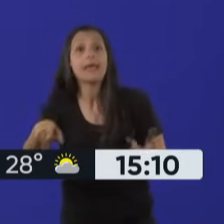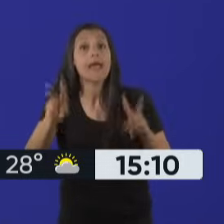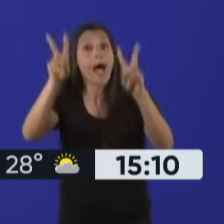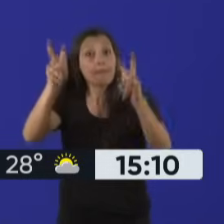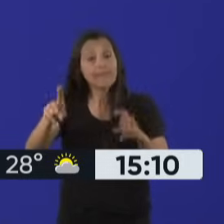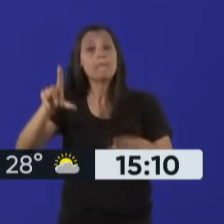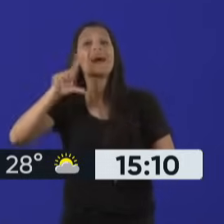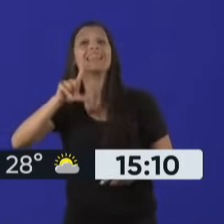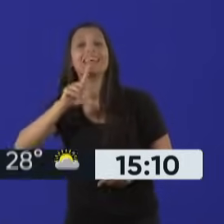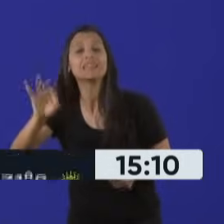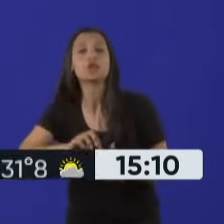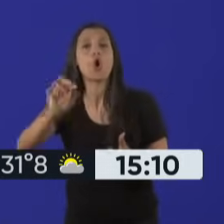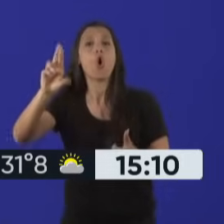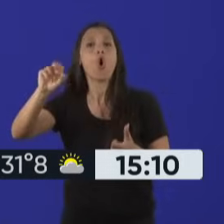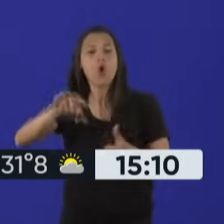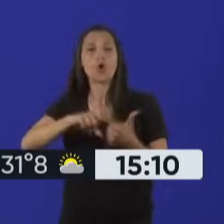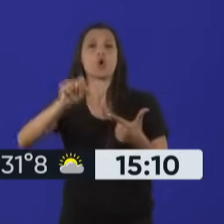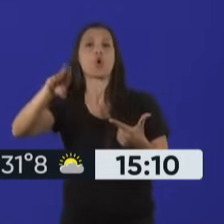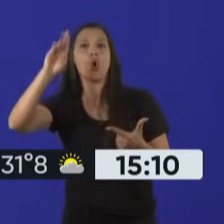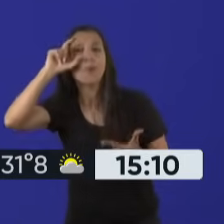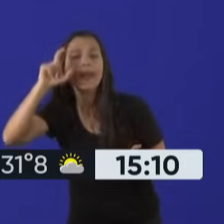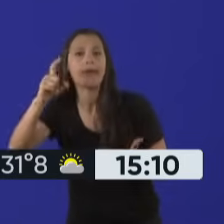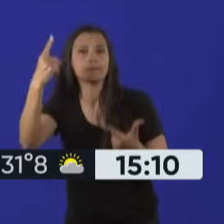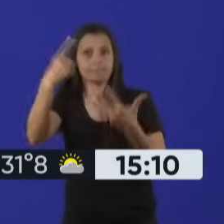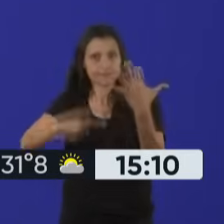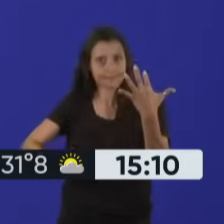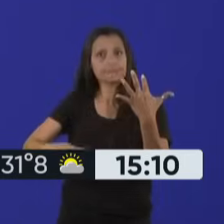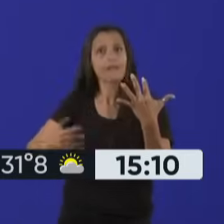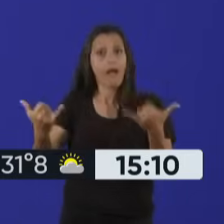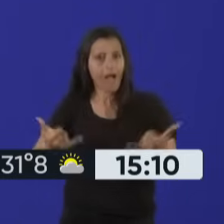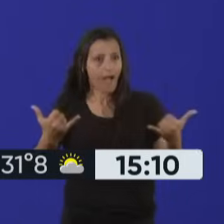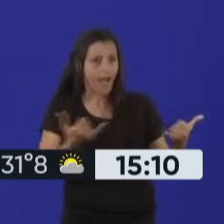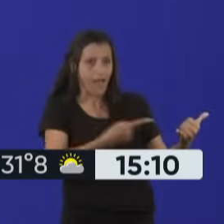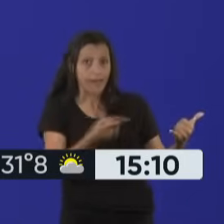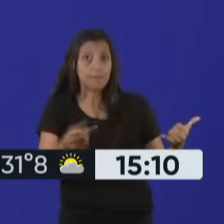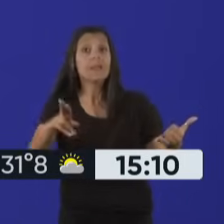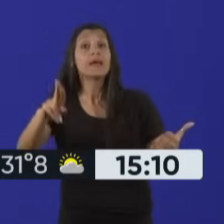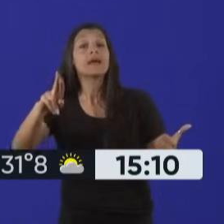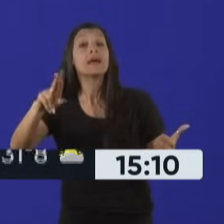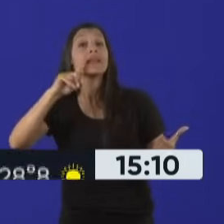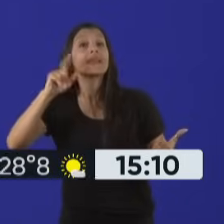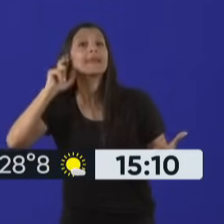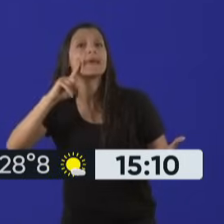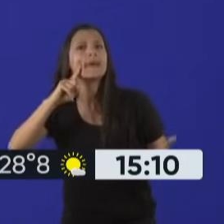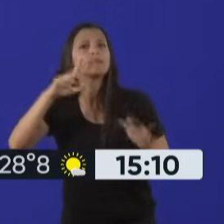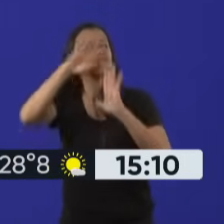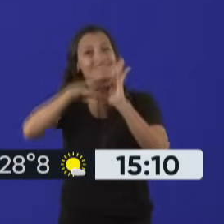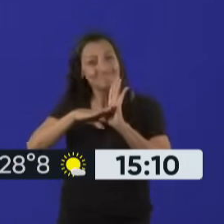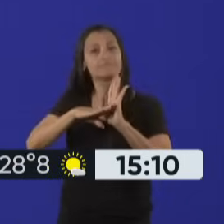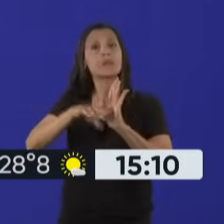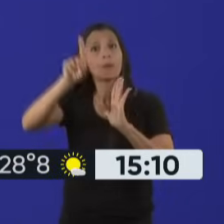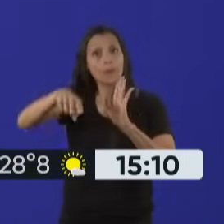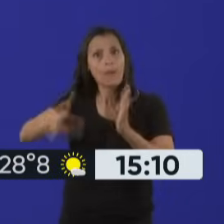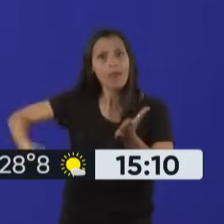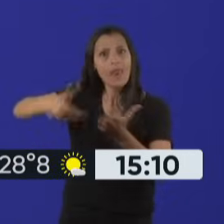del litio, el oro, el cobre. Digamos, el RIGI de hecho trajo 25.000 millones de